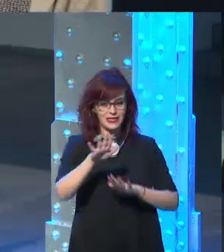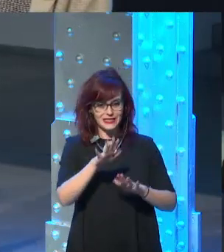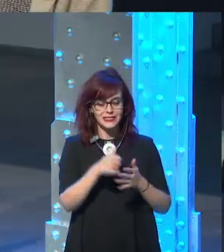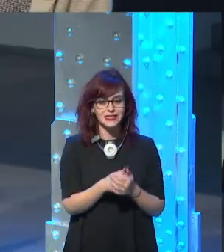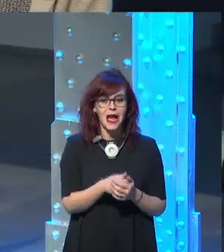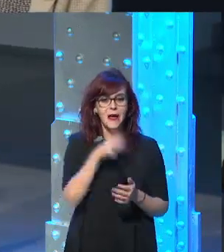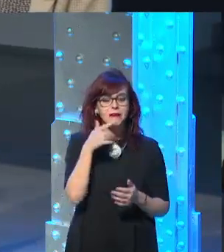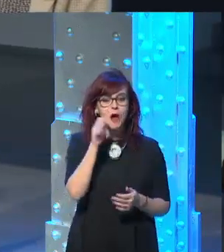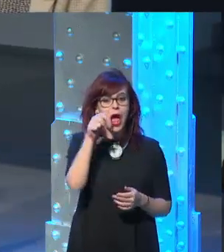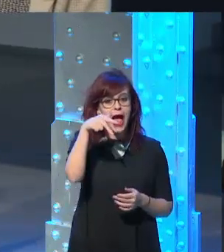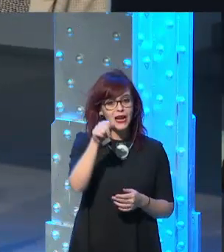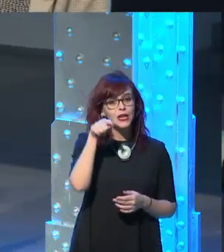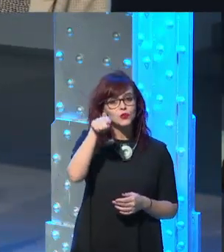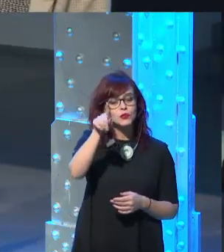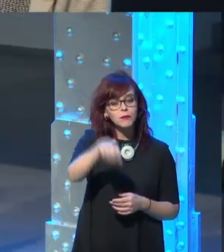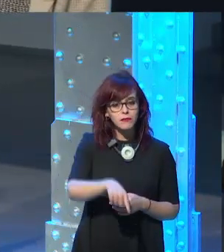Porque Ana, tú te